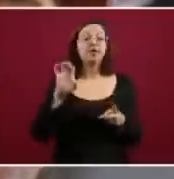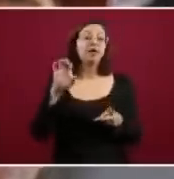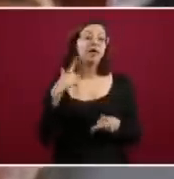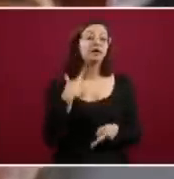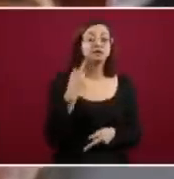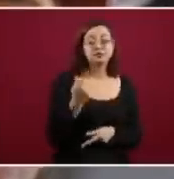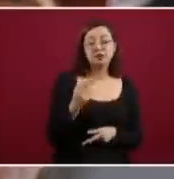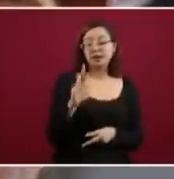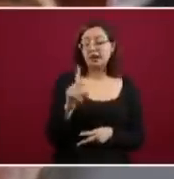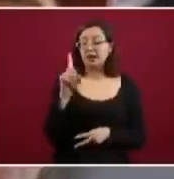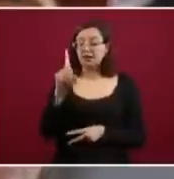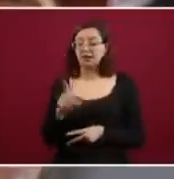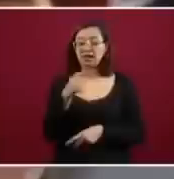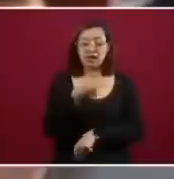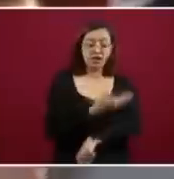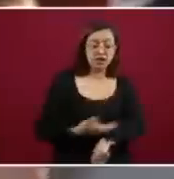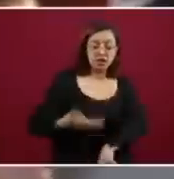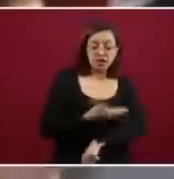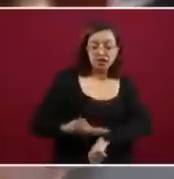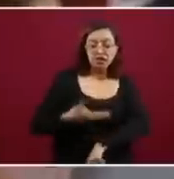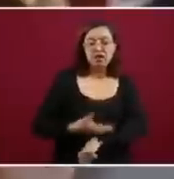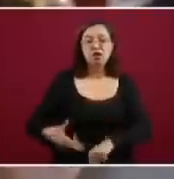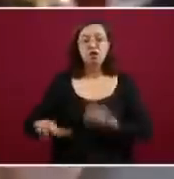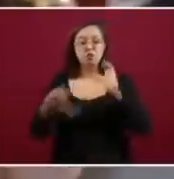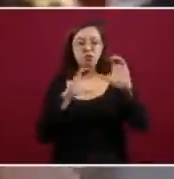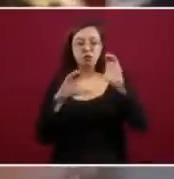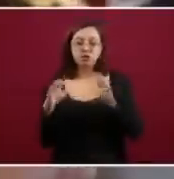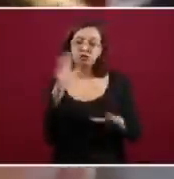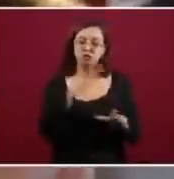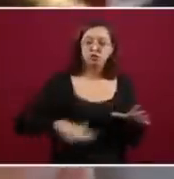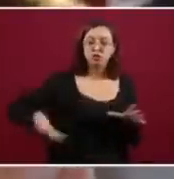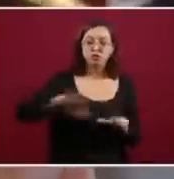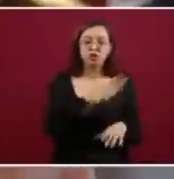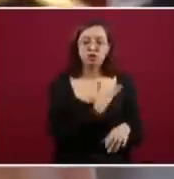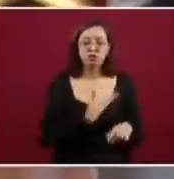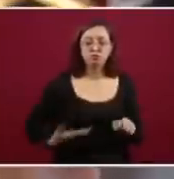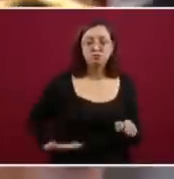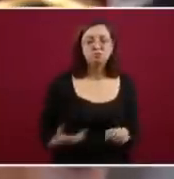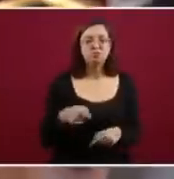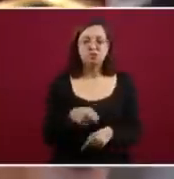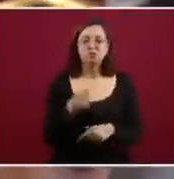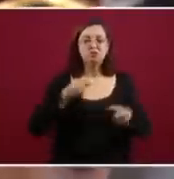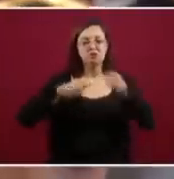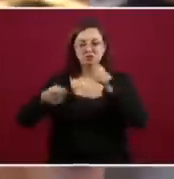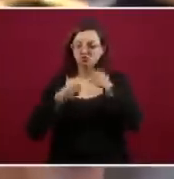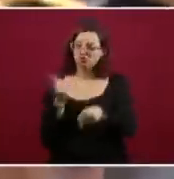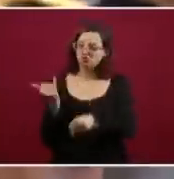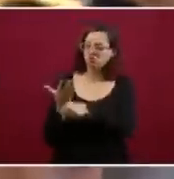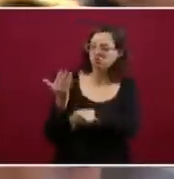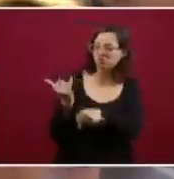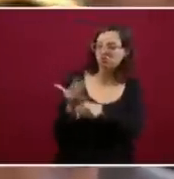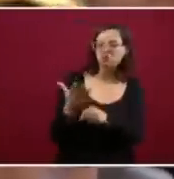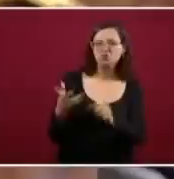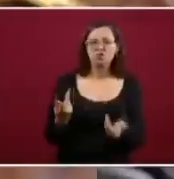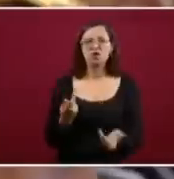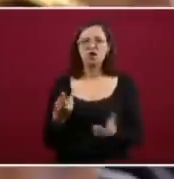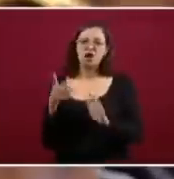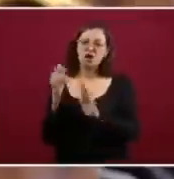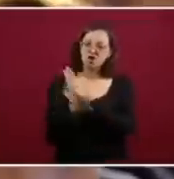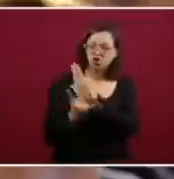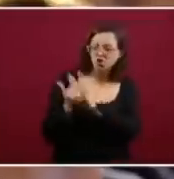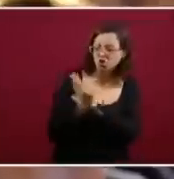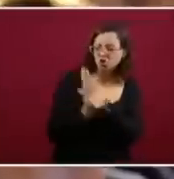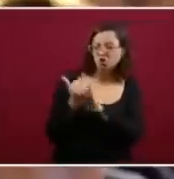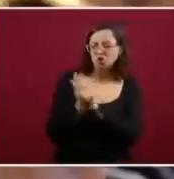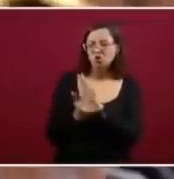coordinadora de logística de comunicación social de presidencia quién trunca el trabajo de algunos reporteros y youtubers que cubren su conferencia